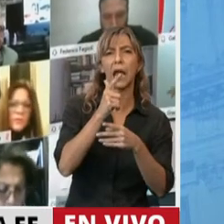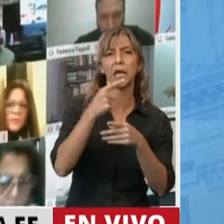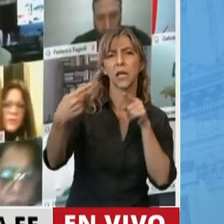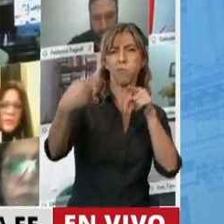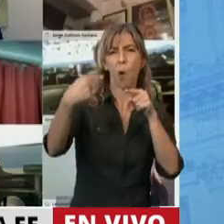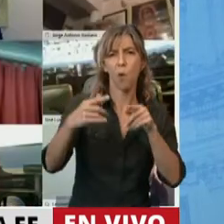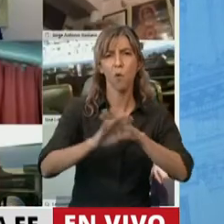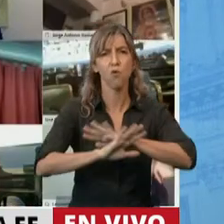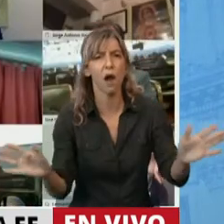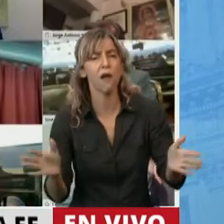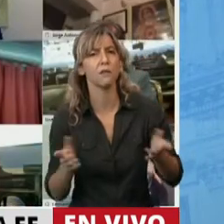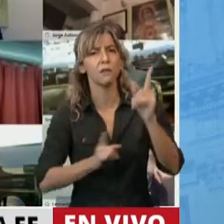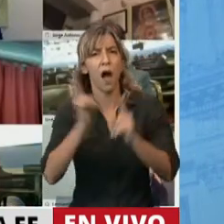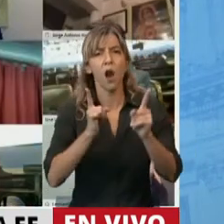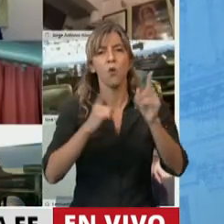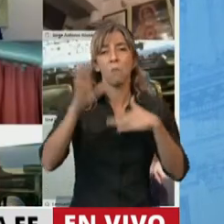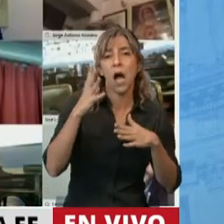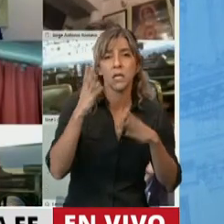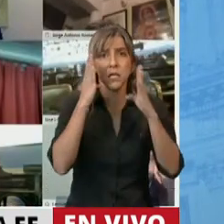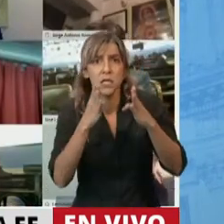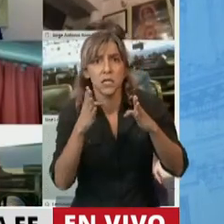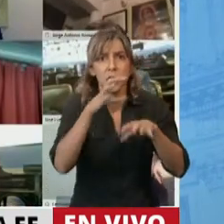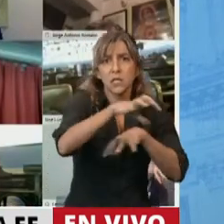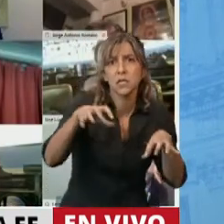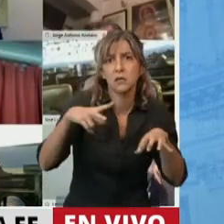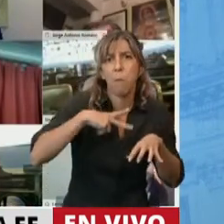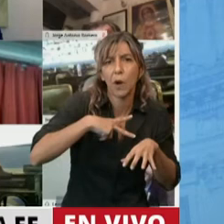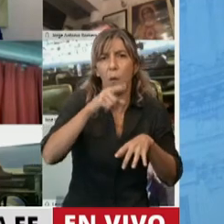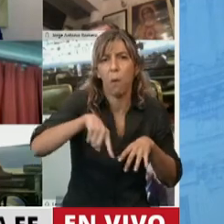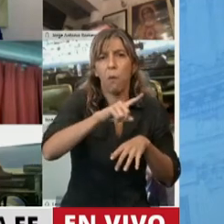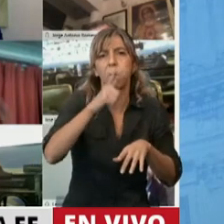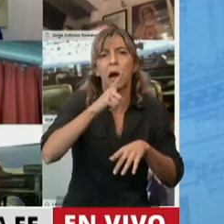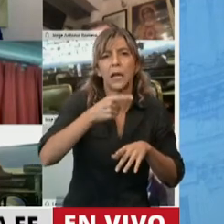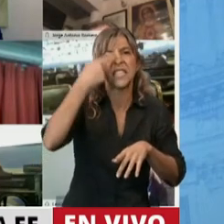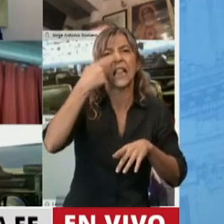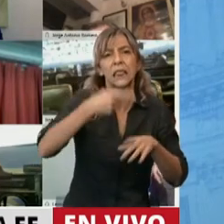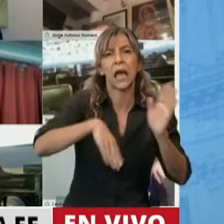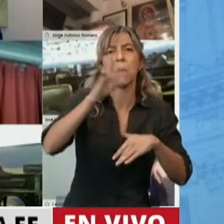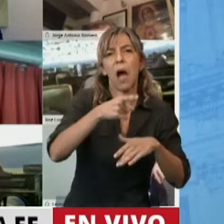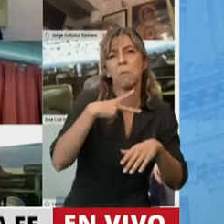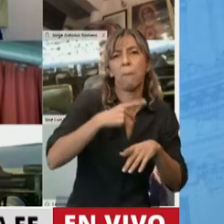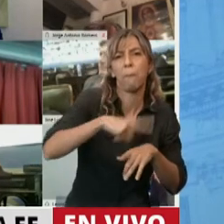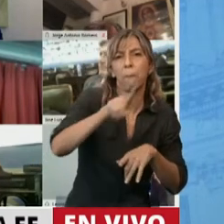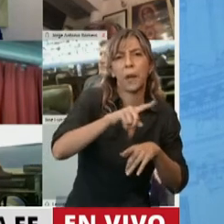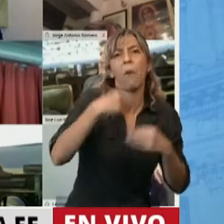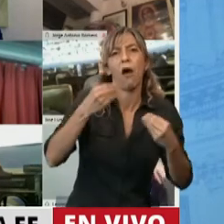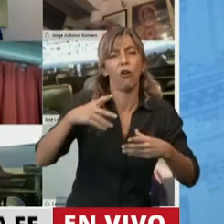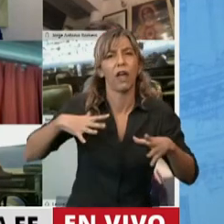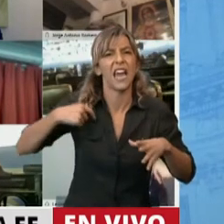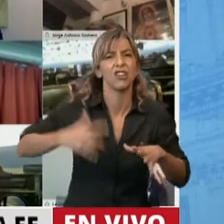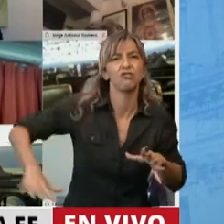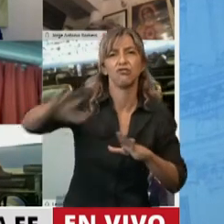Algunos fundamentalistas del sector privado que anteponen los intereses privados a los intereses públicos y no reconoce que una